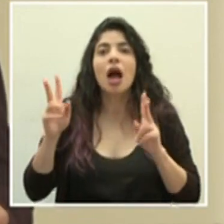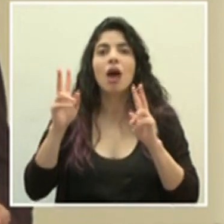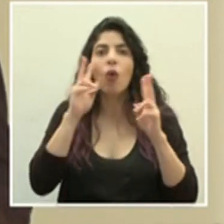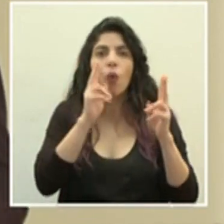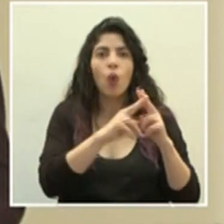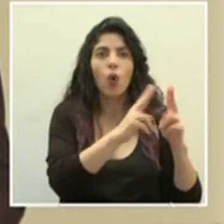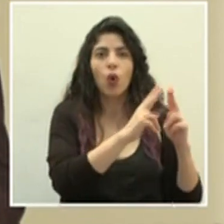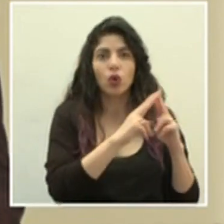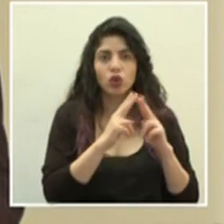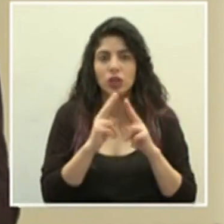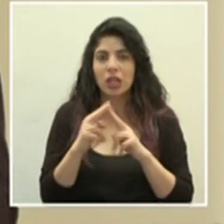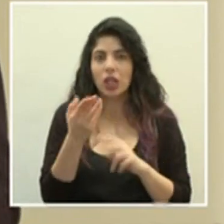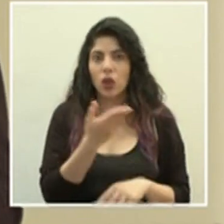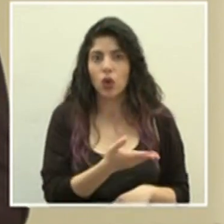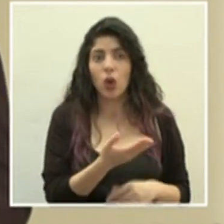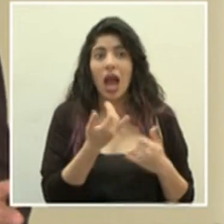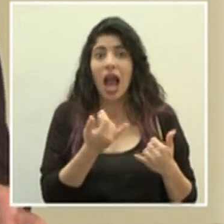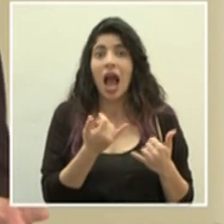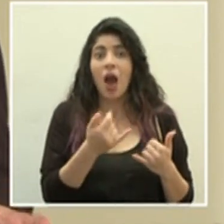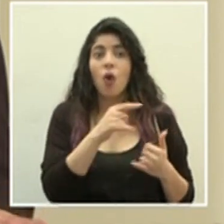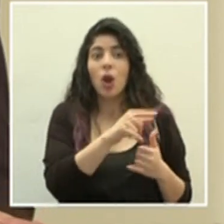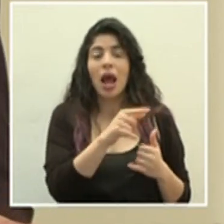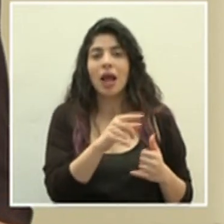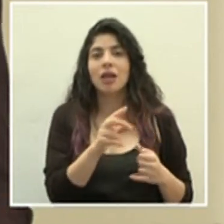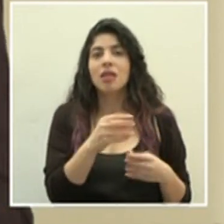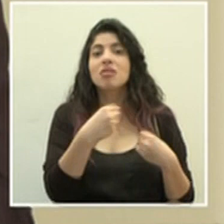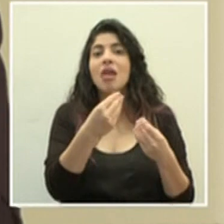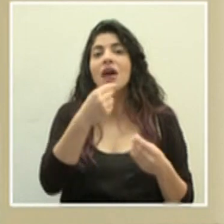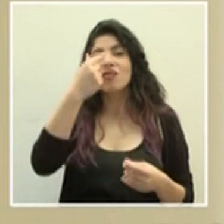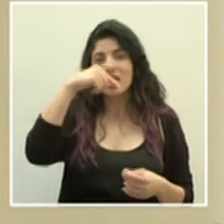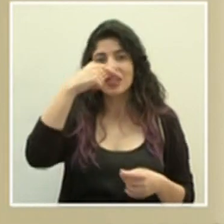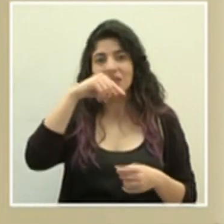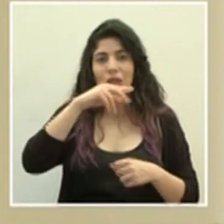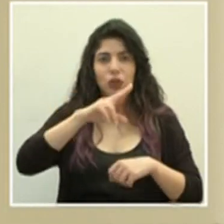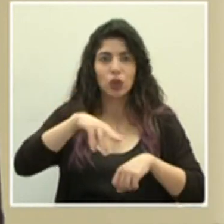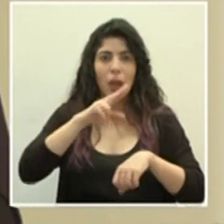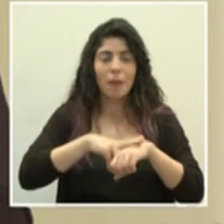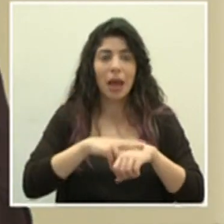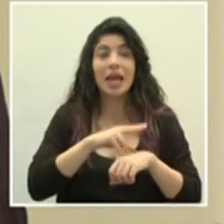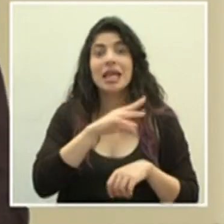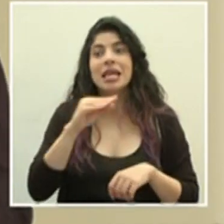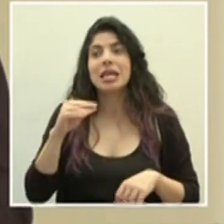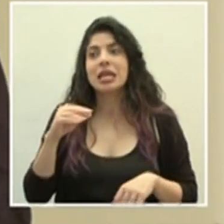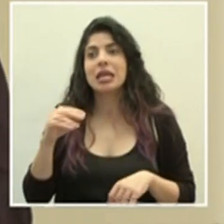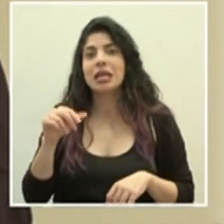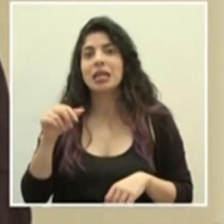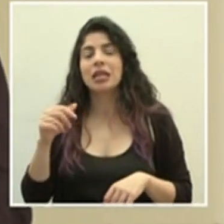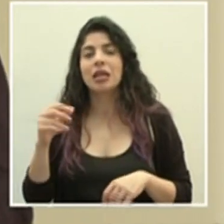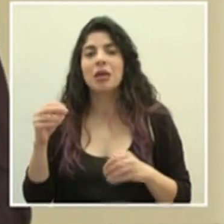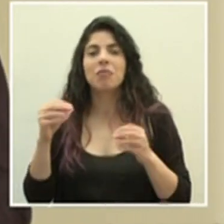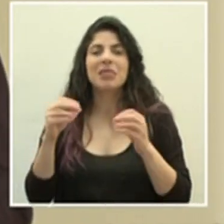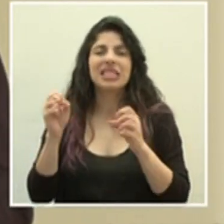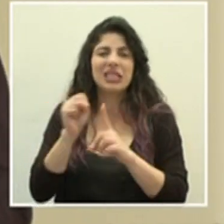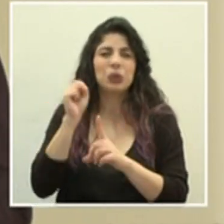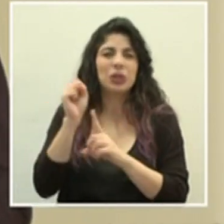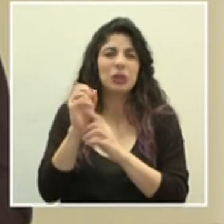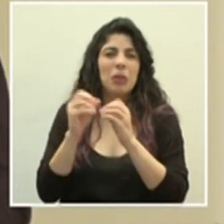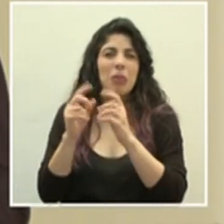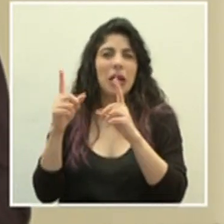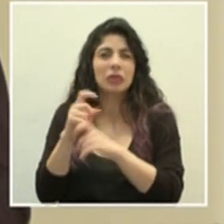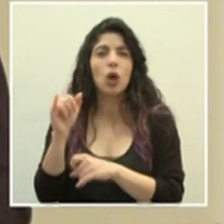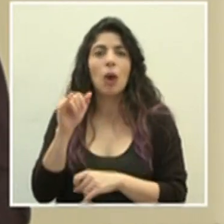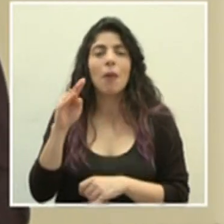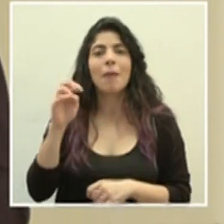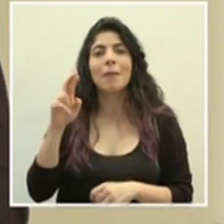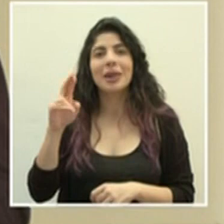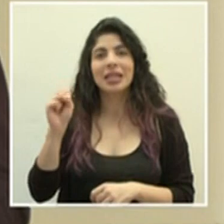que incluso está en un rango entre los que provocan resfríos comunes y ya los que provocan, por ejemplo, síndromes mucho más severos como el MERS,